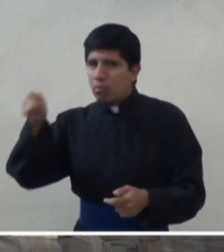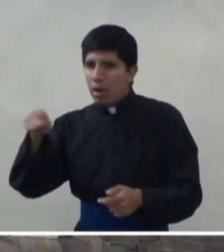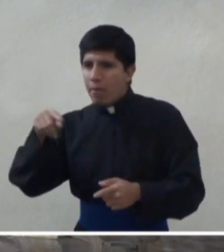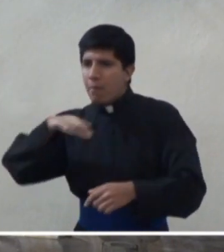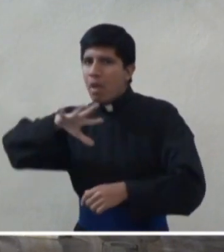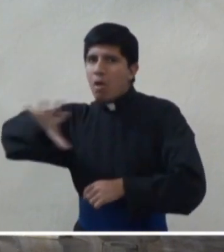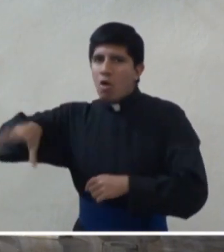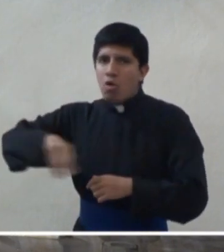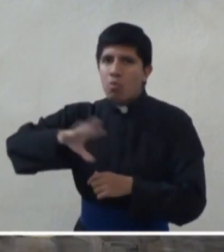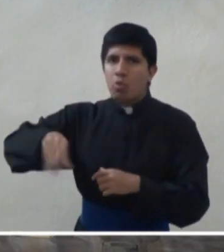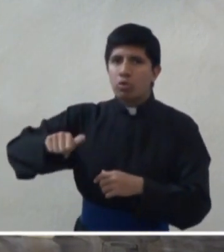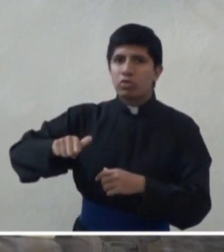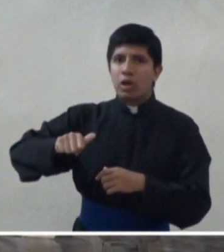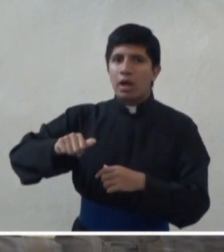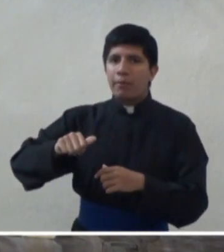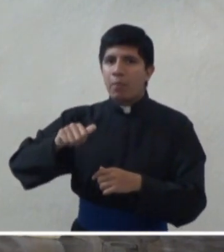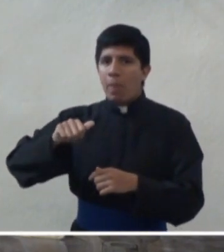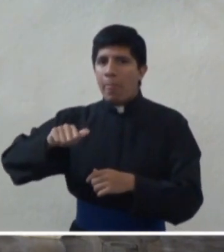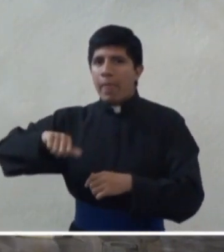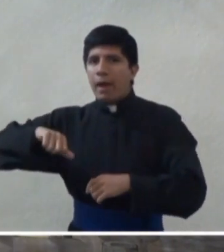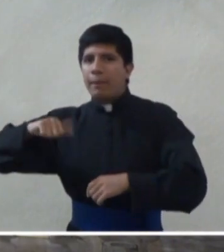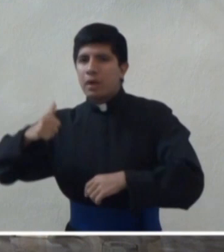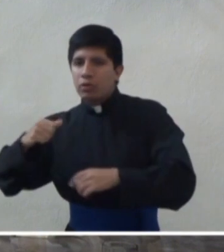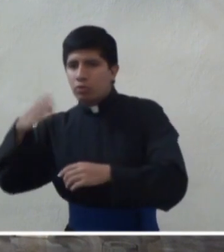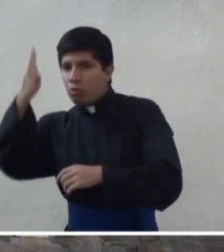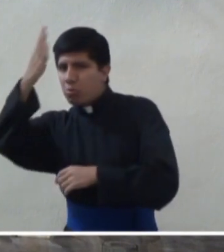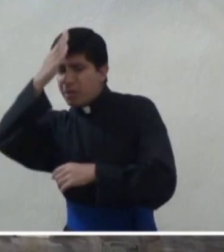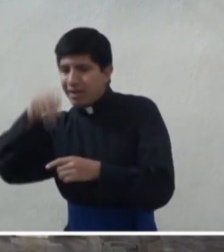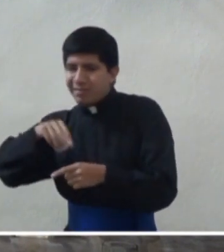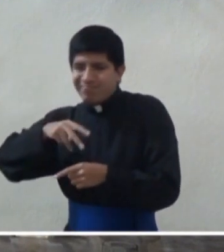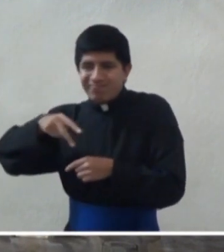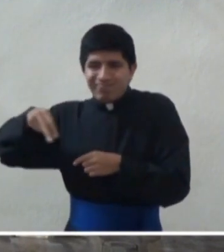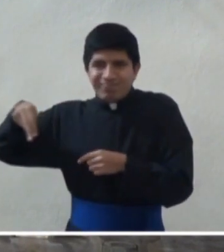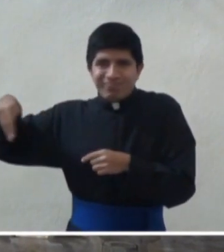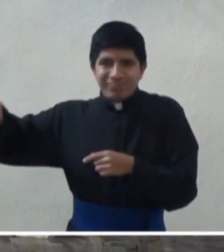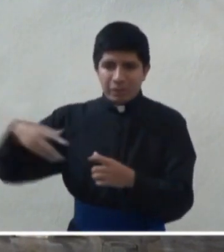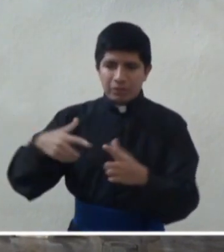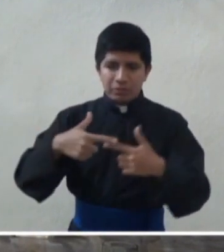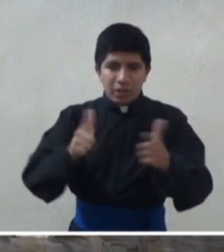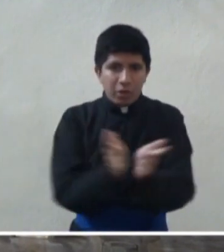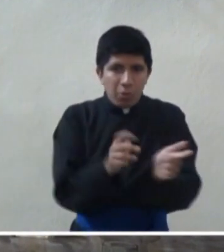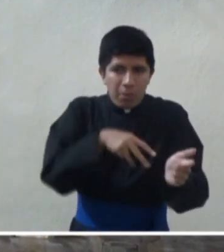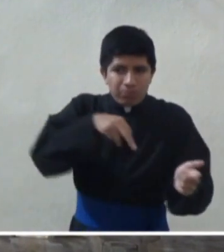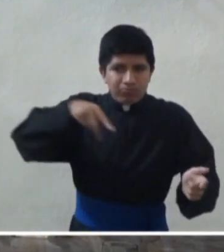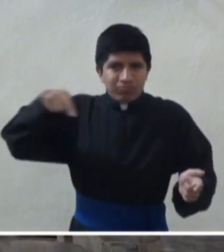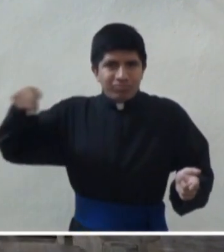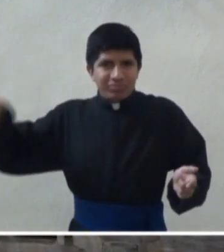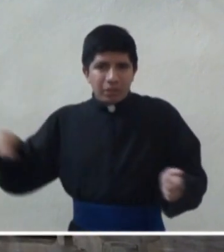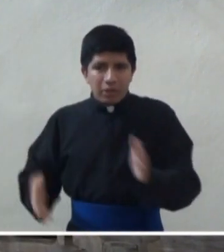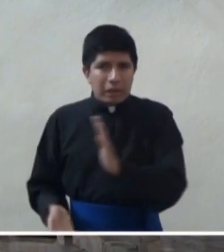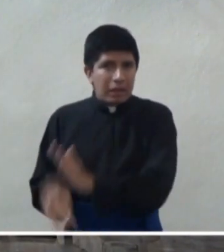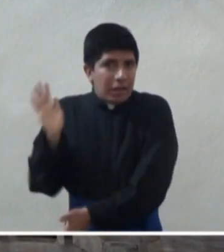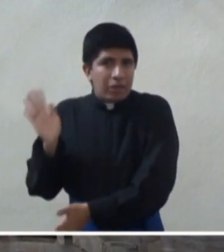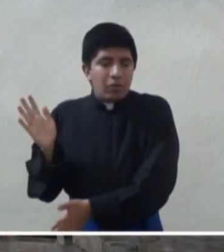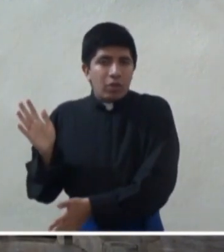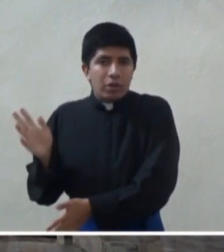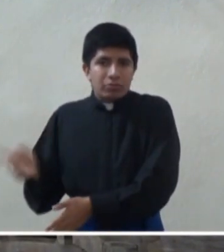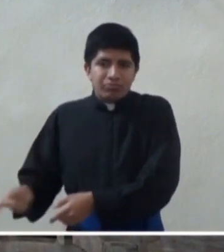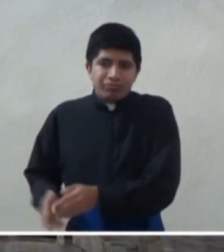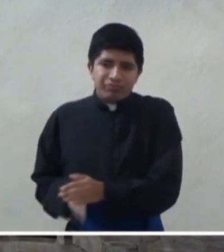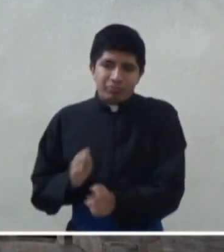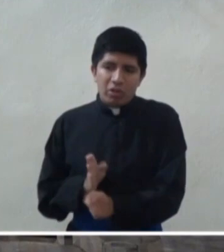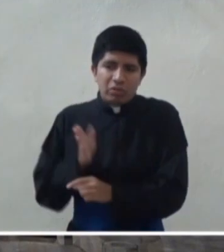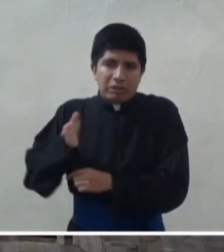buscar aquellas ovejas que están extraviadas, aquellas ovejas que aún no